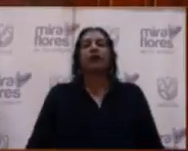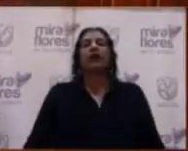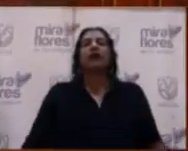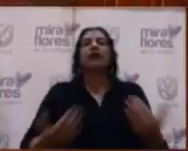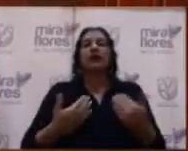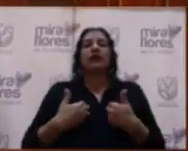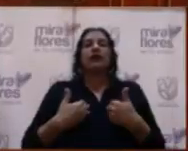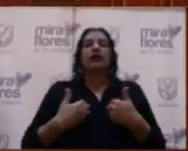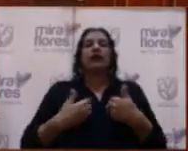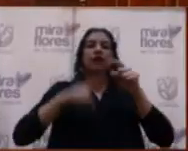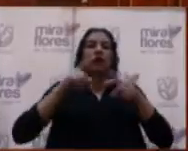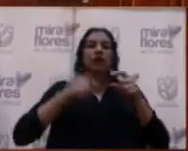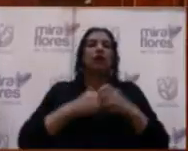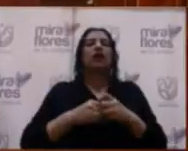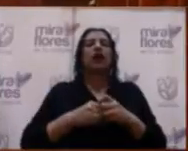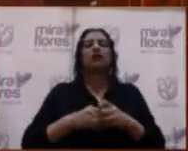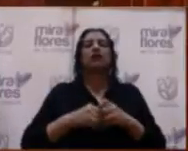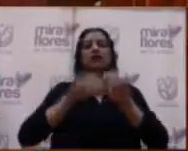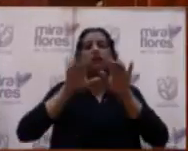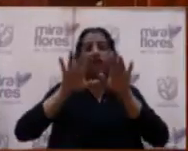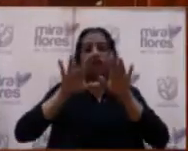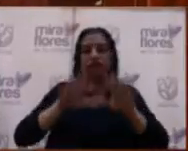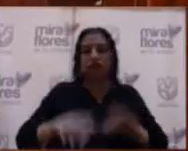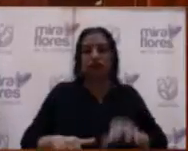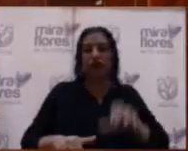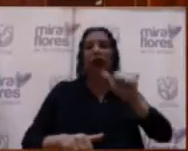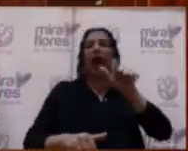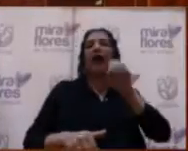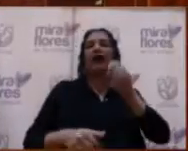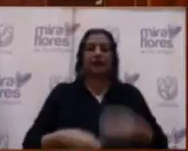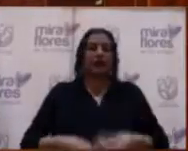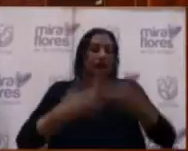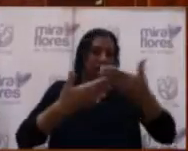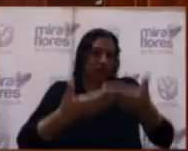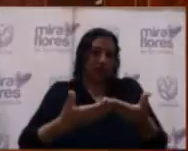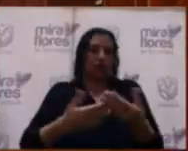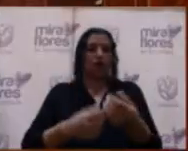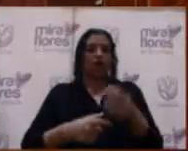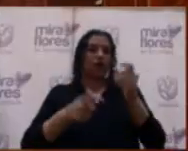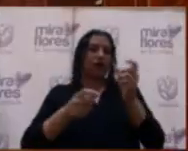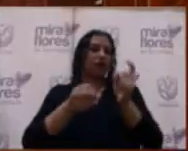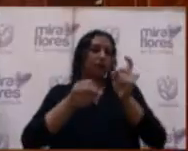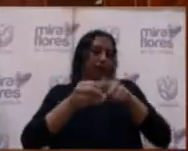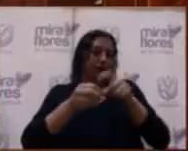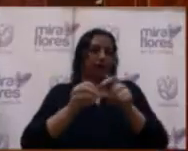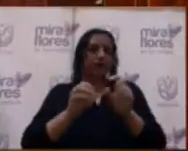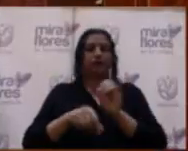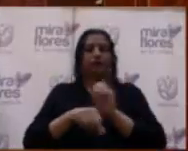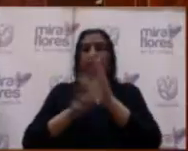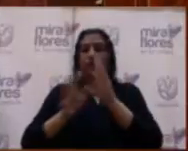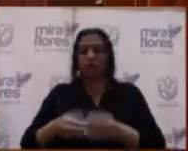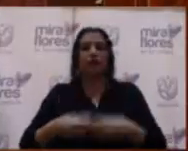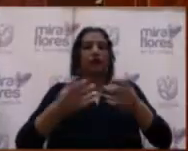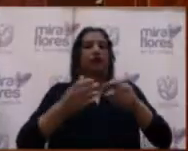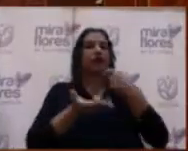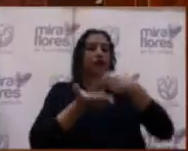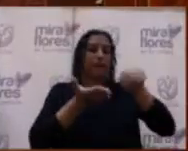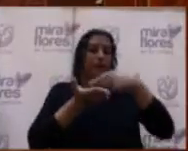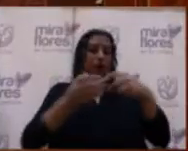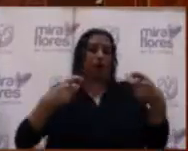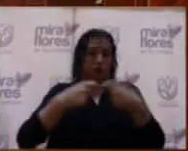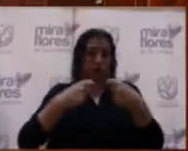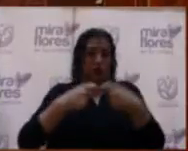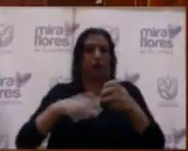tenemos algunas actas que han sido entregadas a los miembros del Consejo de manera virtual, para que